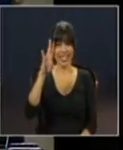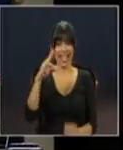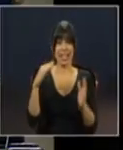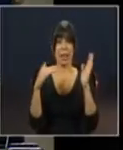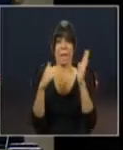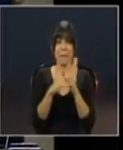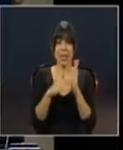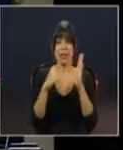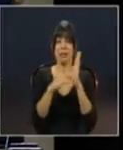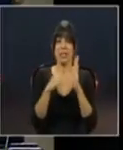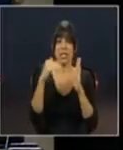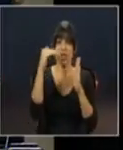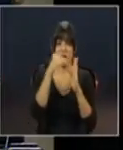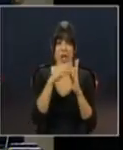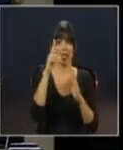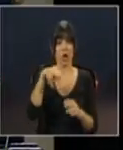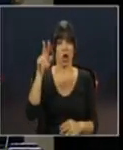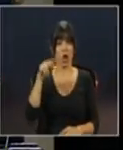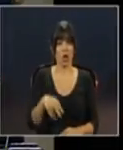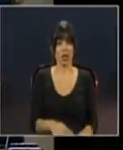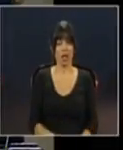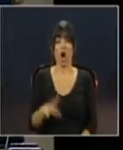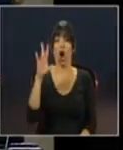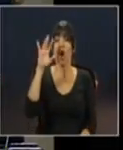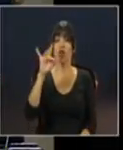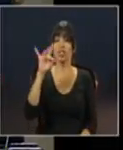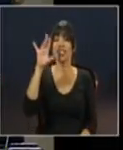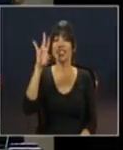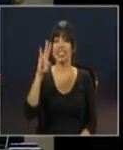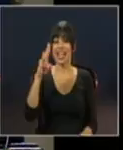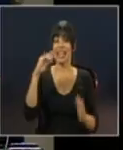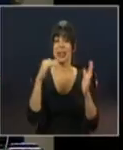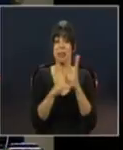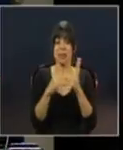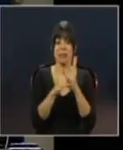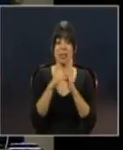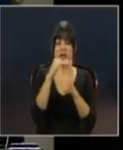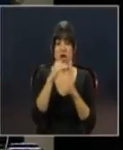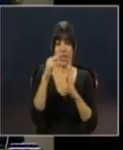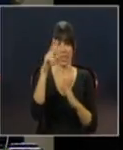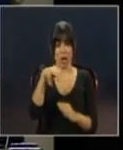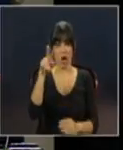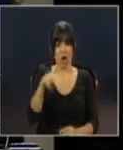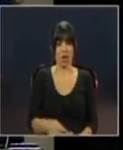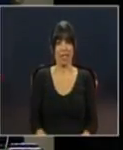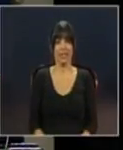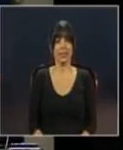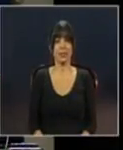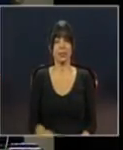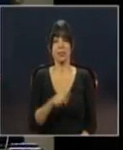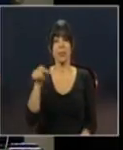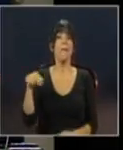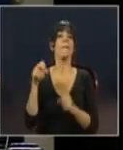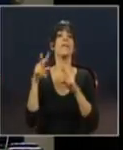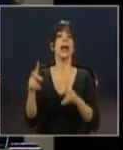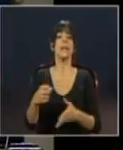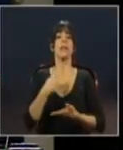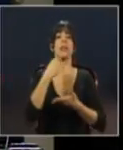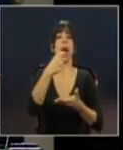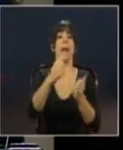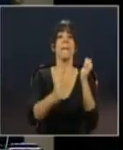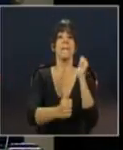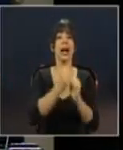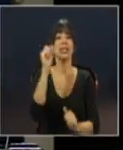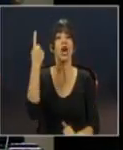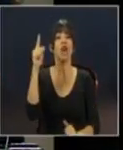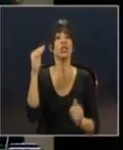87.000 millones de colones, 87.000 millones de colones, que permiten el otorgar más de